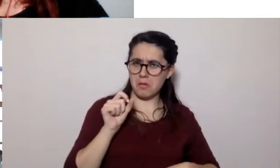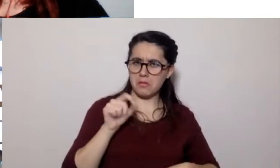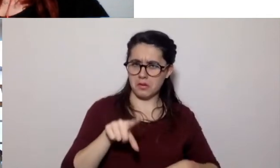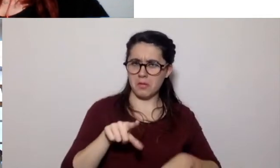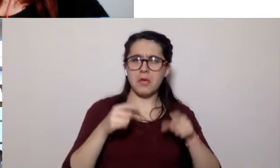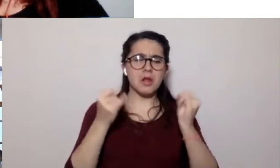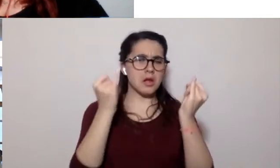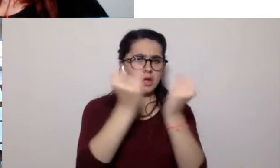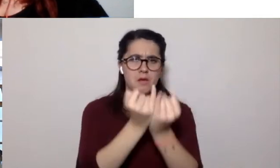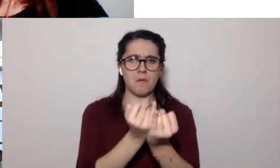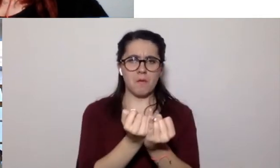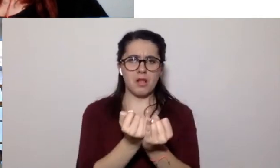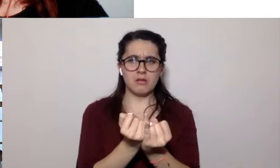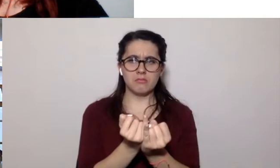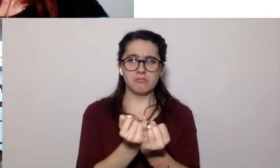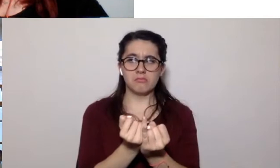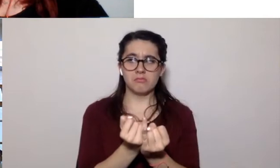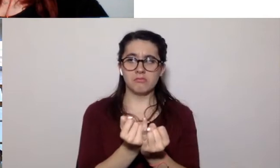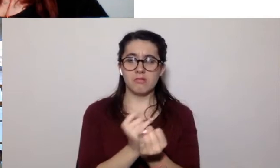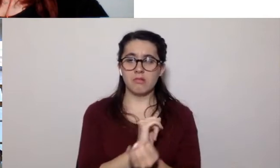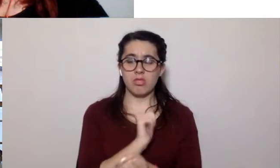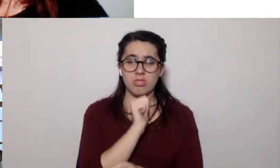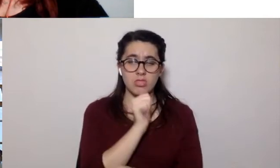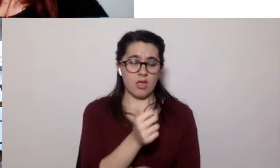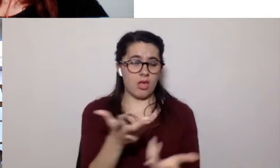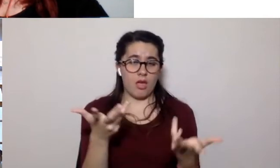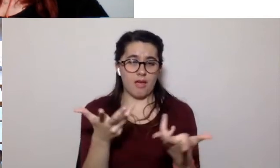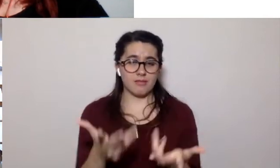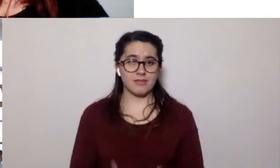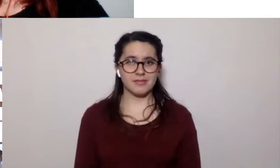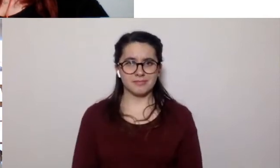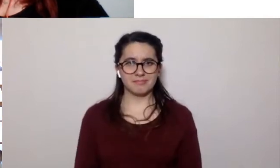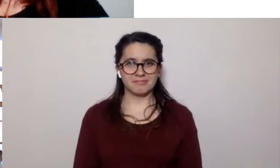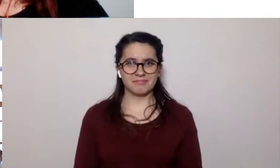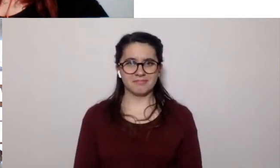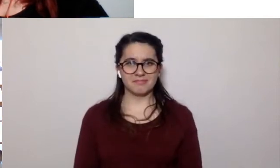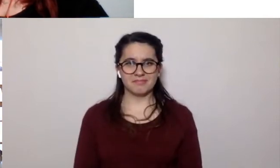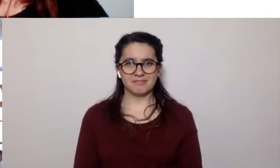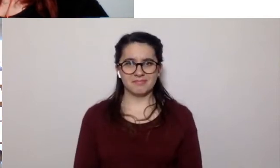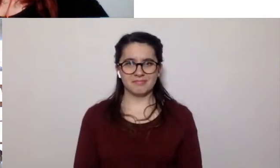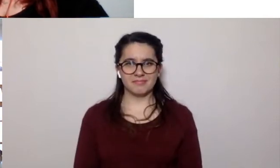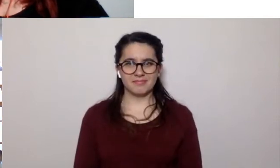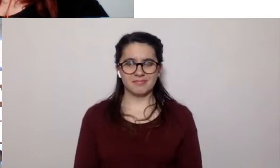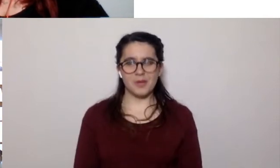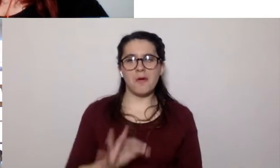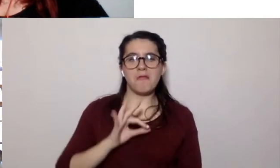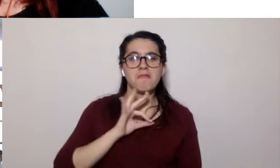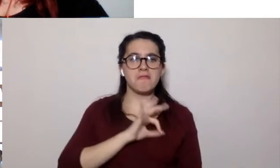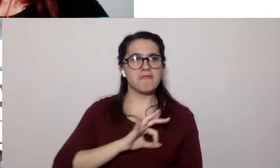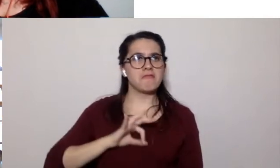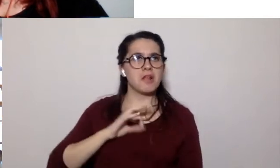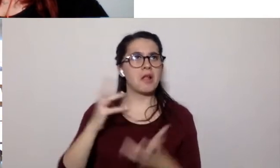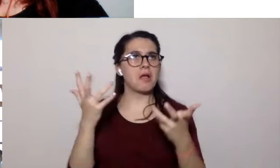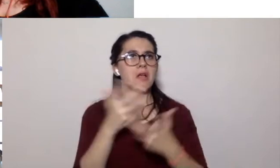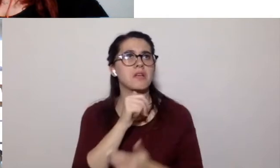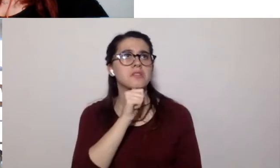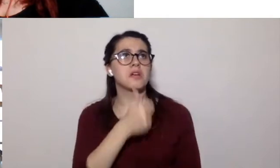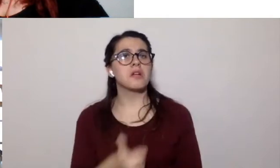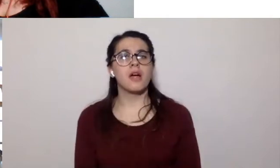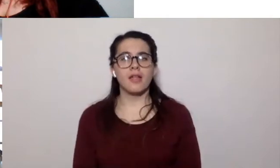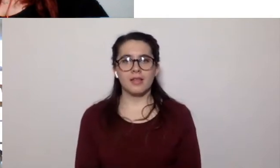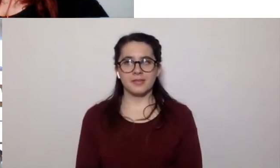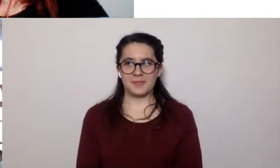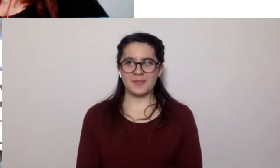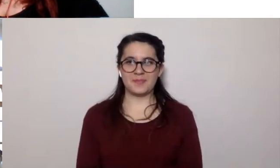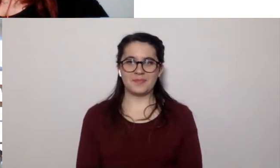¿No? Es la felicidad de no hacer nada. Y entonces cuando llegas a Italia,